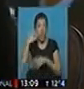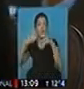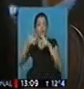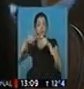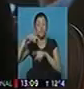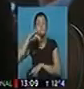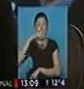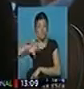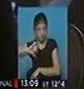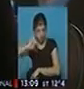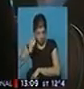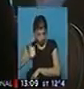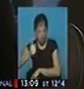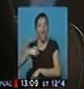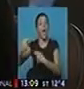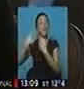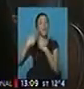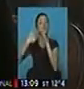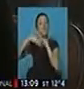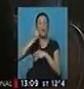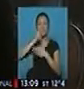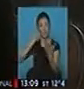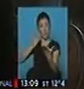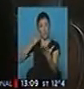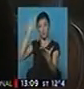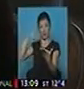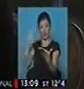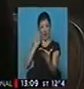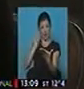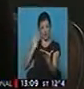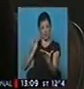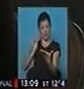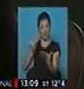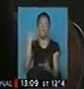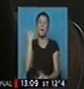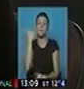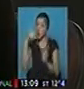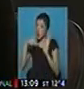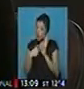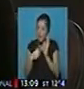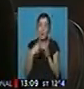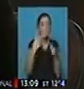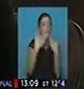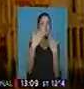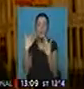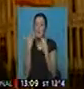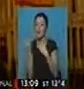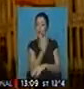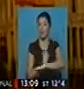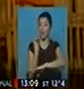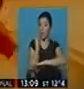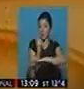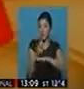más bancas que las que había obtenido en diciembre, pero así todo ya inició las rondas como para armar gobierno, pero le está costando.